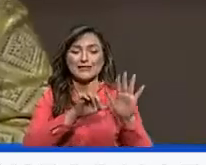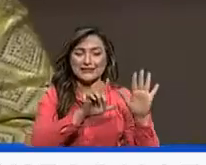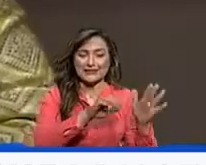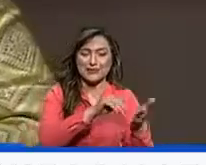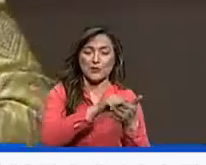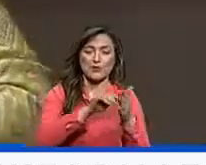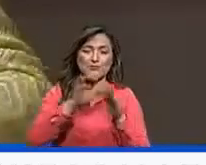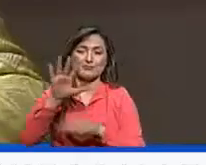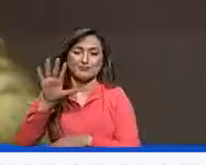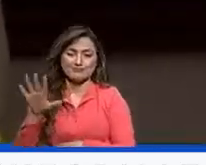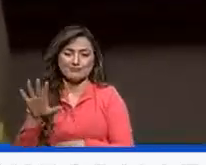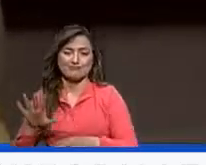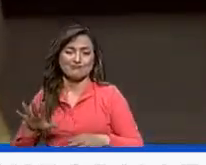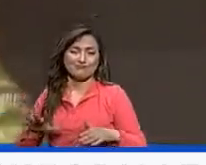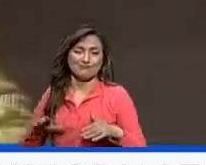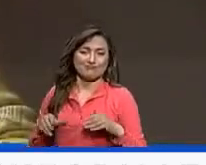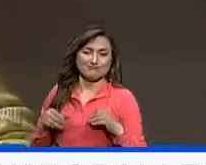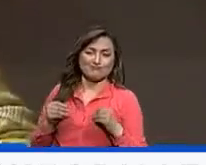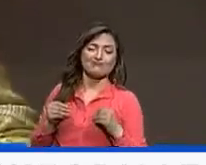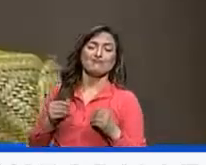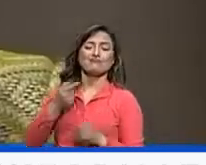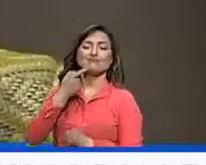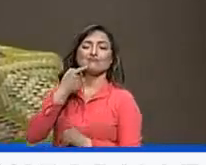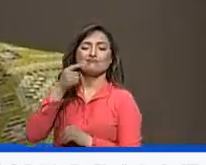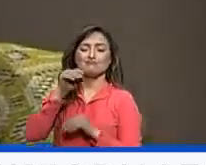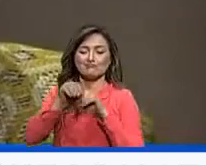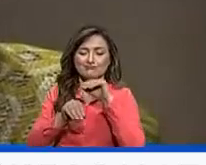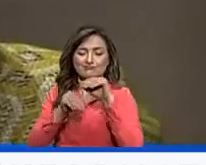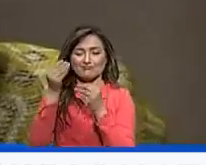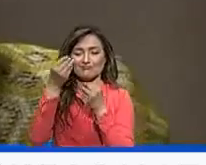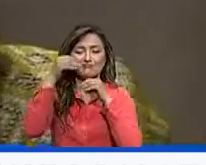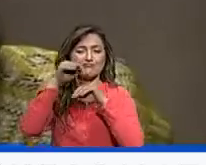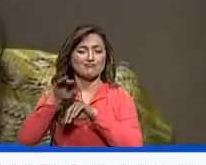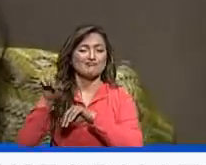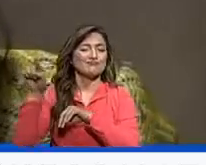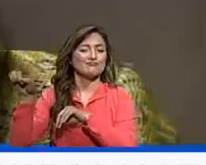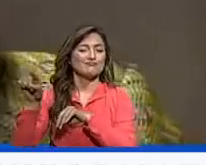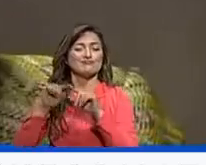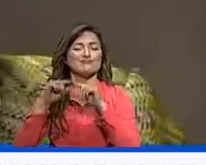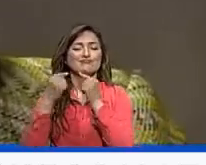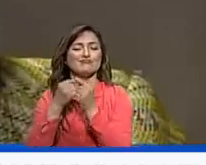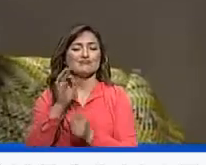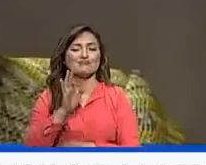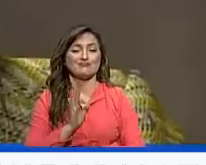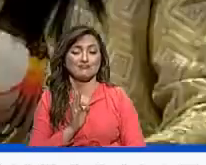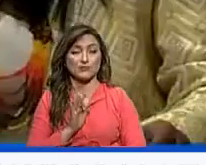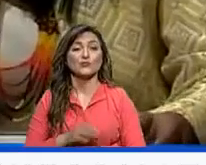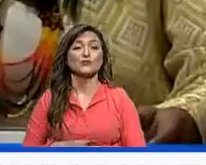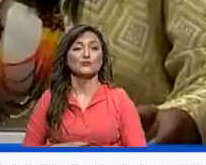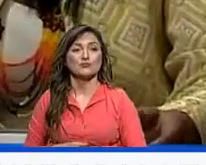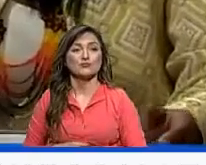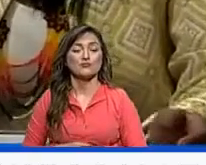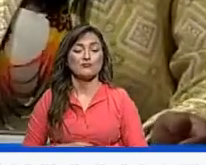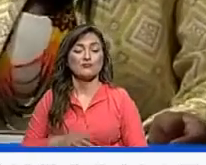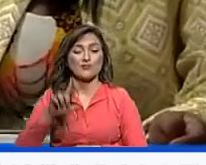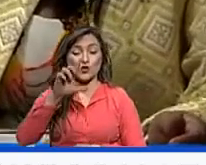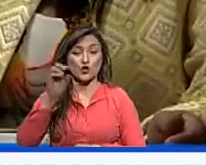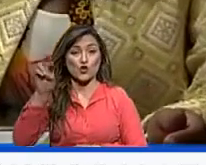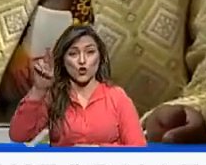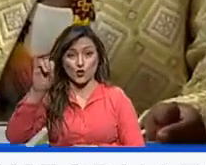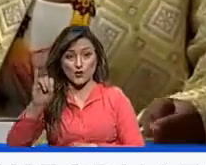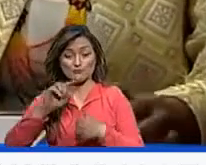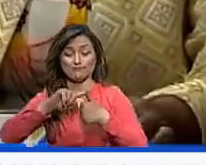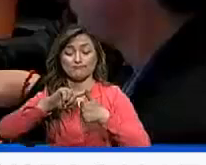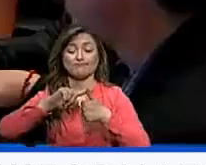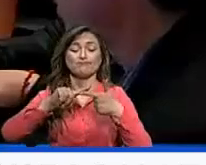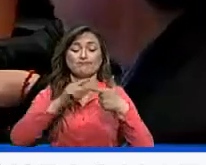5 de los 7 miembros del CAL se acogieron a lo que decía el informe de la Unidad Técnica Legislativa. Ellos fueron Guadalupe Yori, la presidenta de la